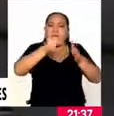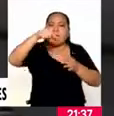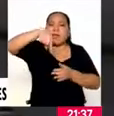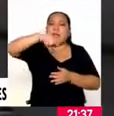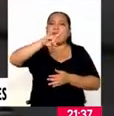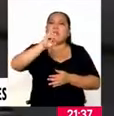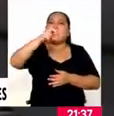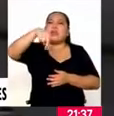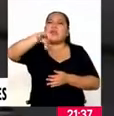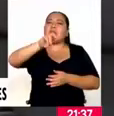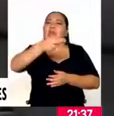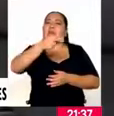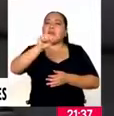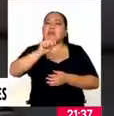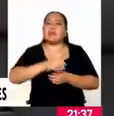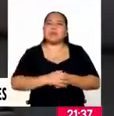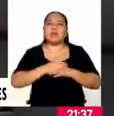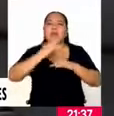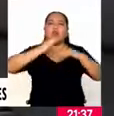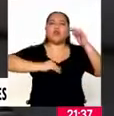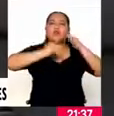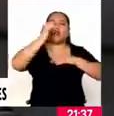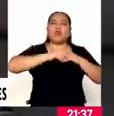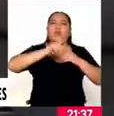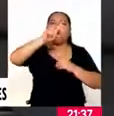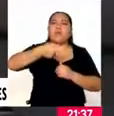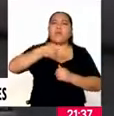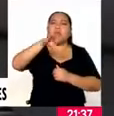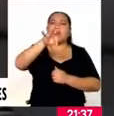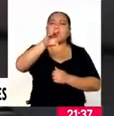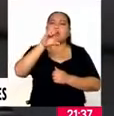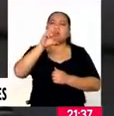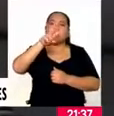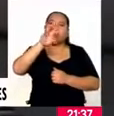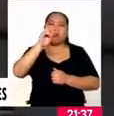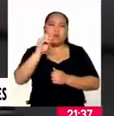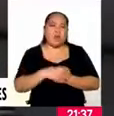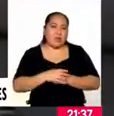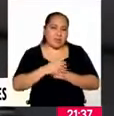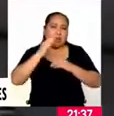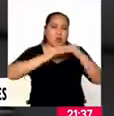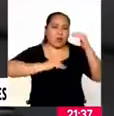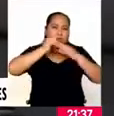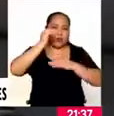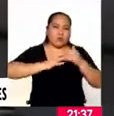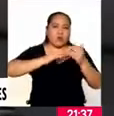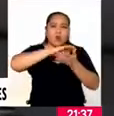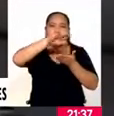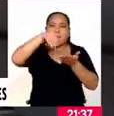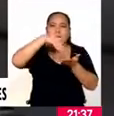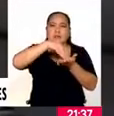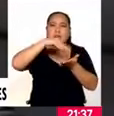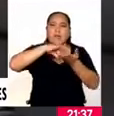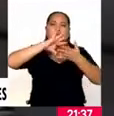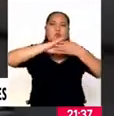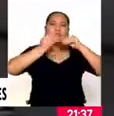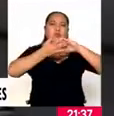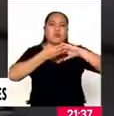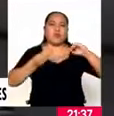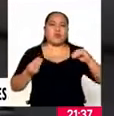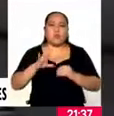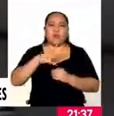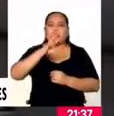material además de la década de 1920 de nuestro centro histórico. Hemos tenido una afectación